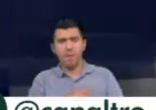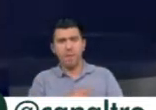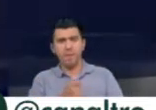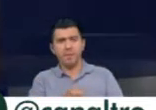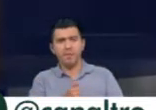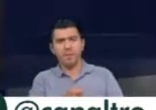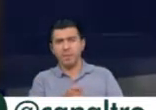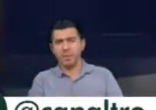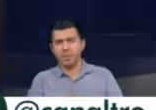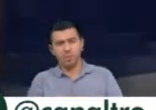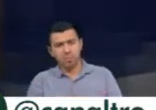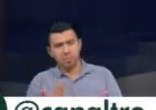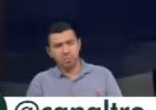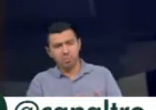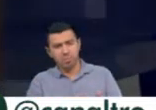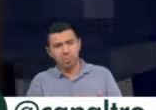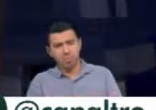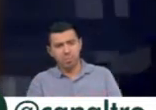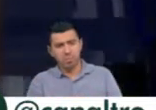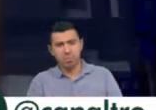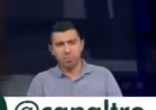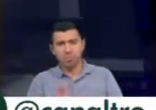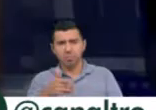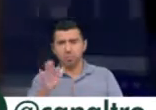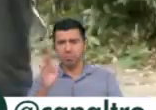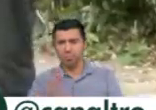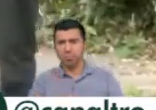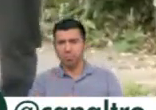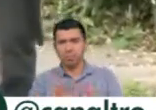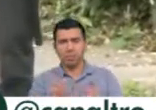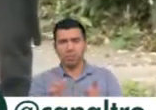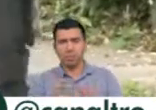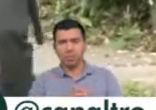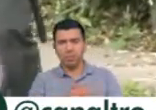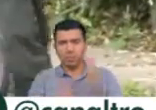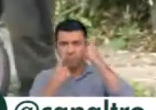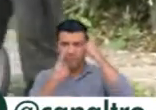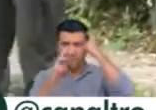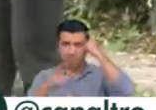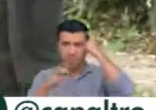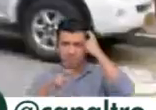que por falta de pruebas queda en libertad, pero que según las autoridades la investigación del caso continúa.